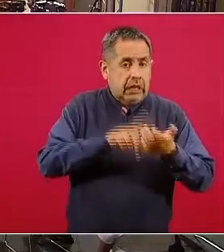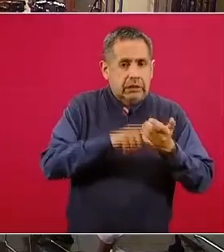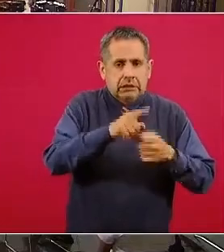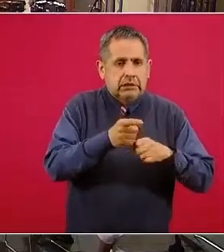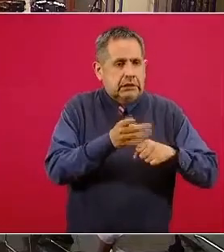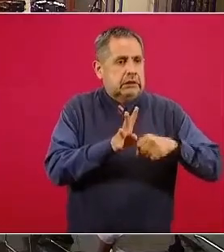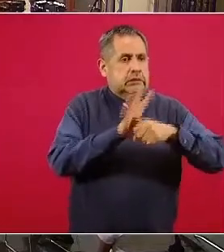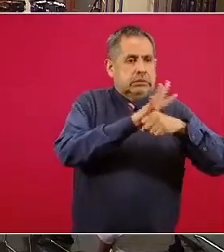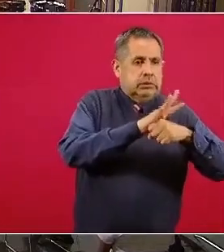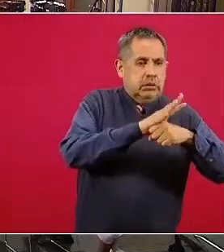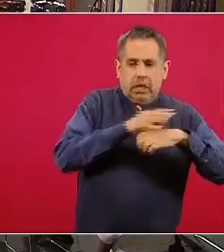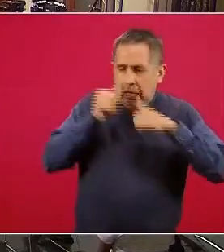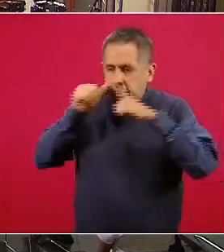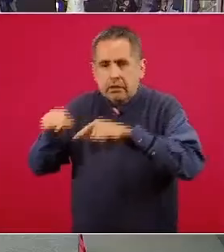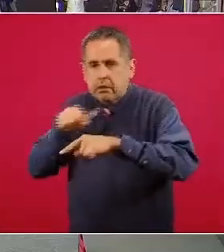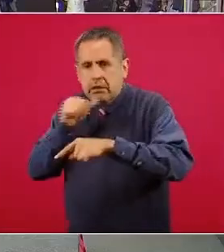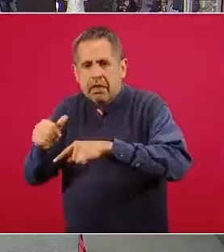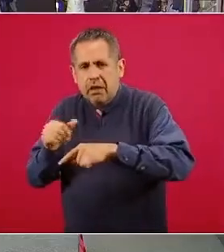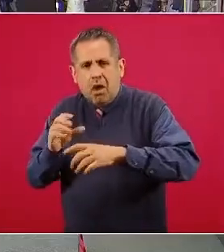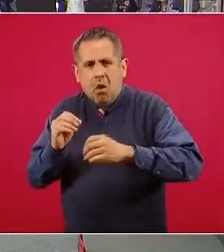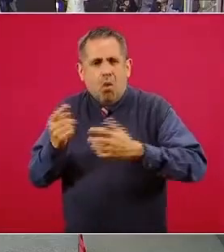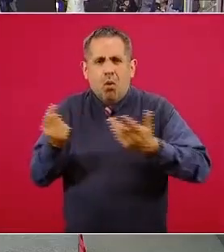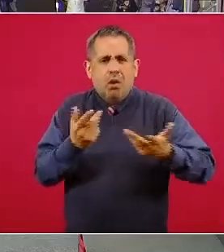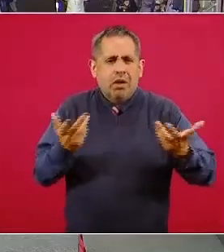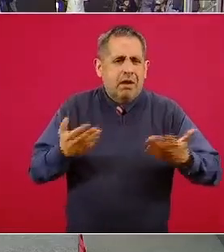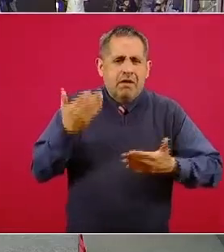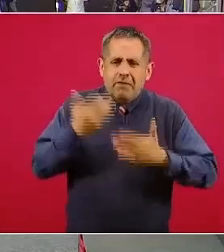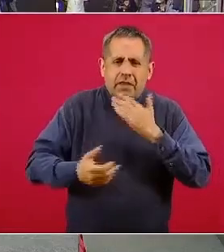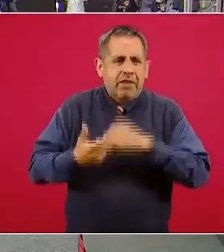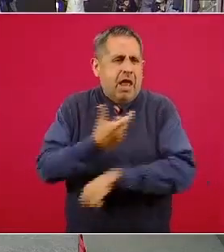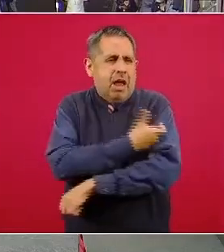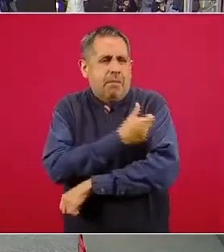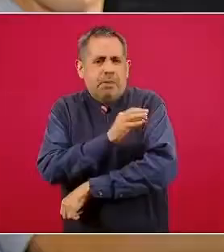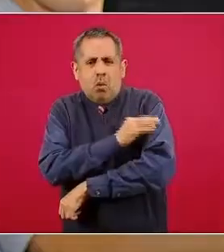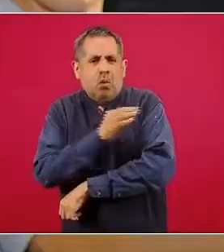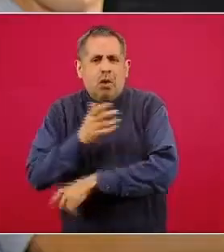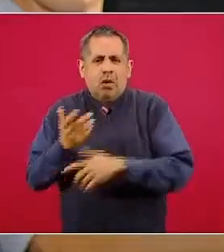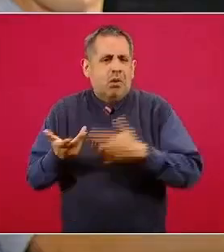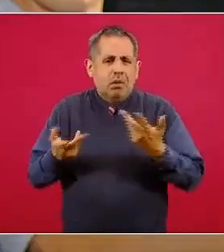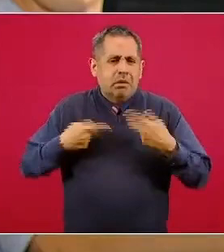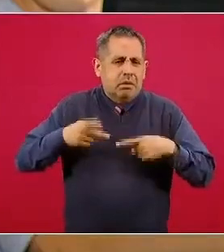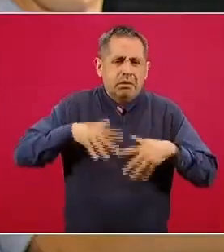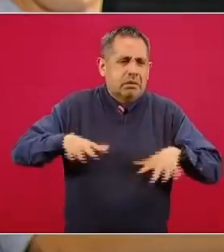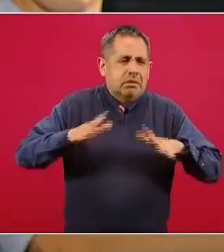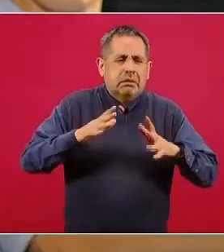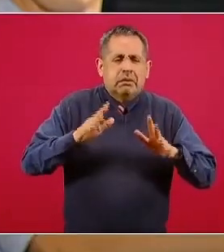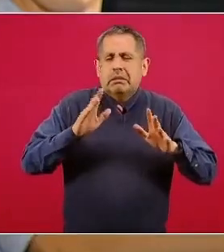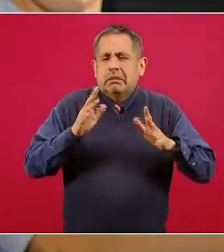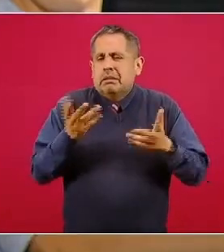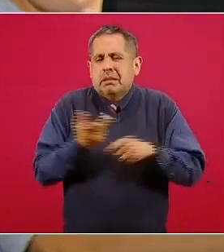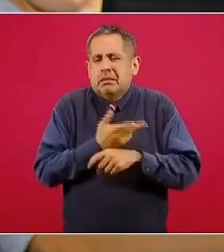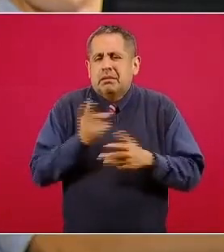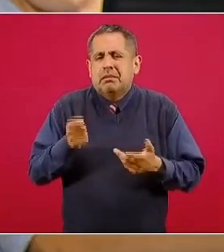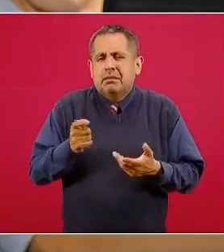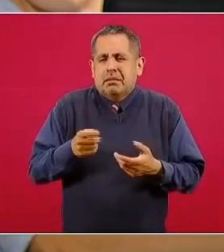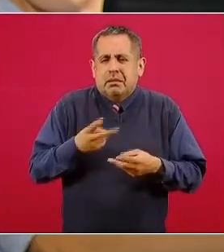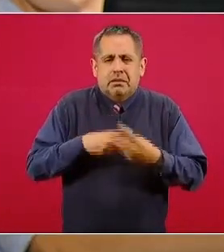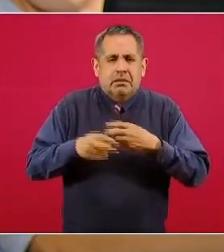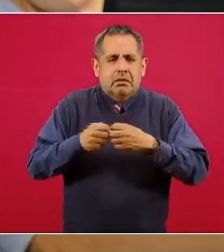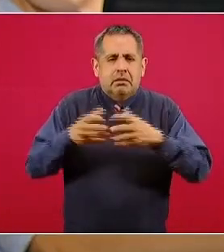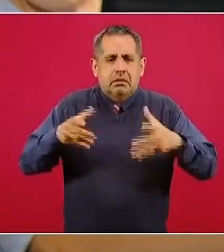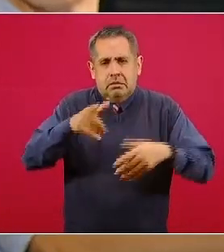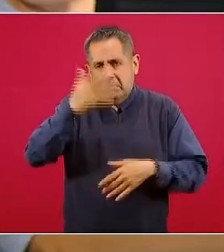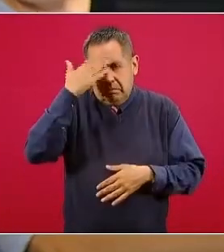vuelto COVID, no se ha atendido esa enfermedad, ha faltado vacunas, la población se ha descuidado. O sea, no sé qué es lo que tenga